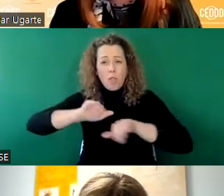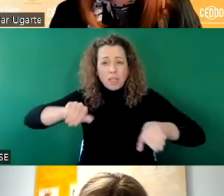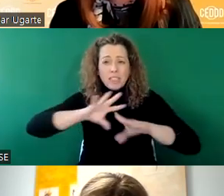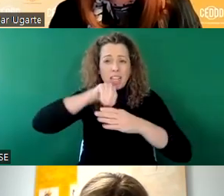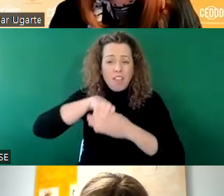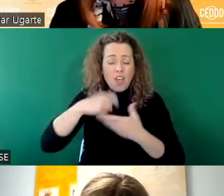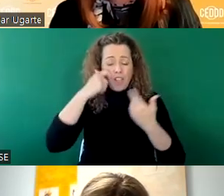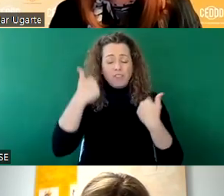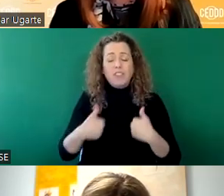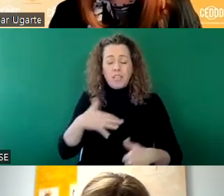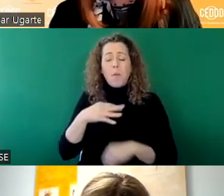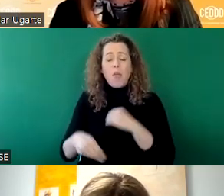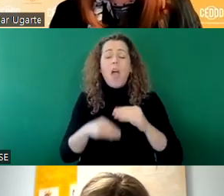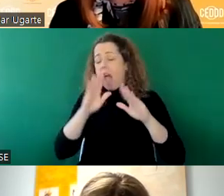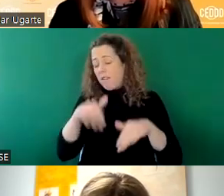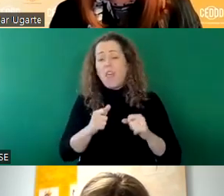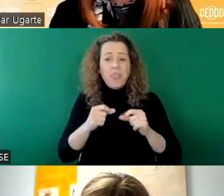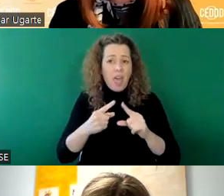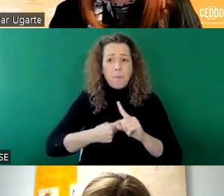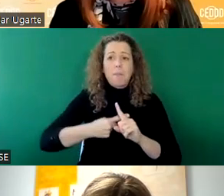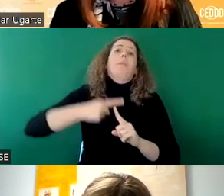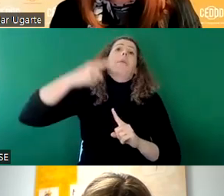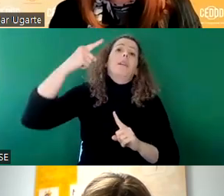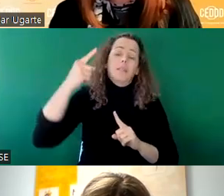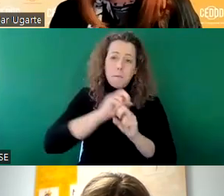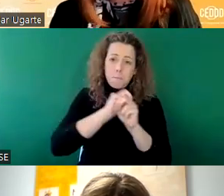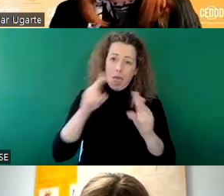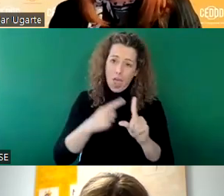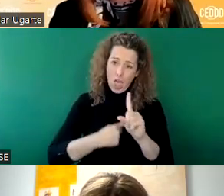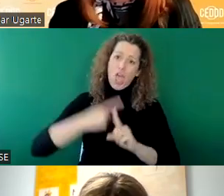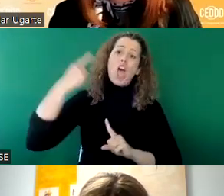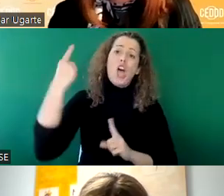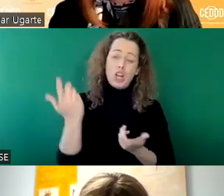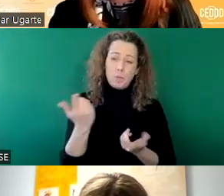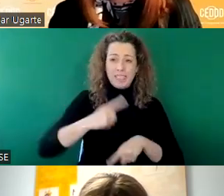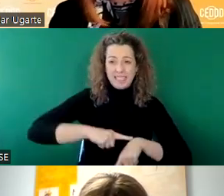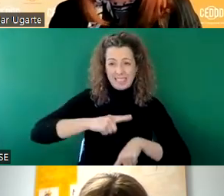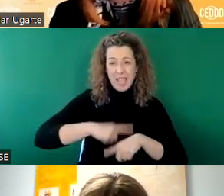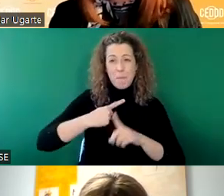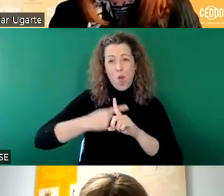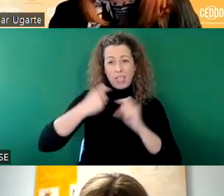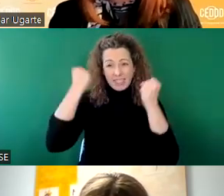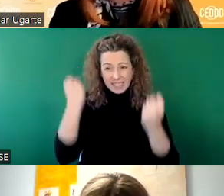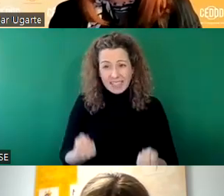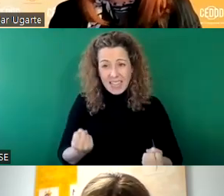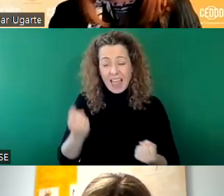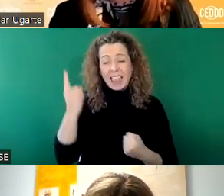que podemos hacer, lo que hace es aumentarla, aumentar el tiempo, la intensidad